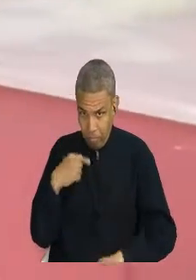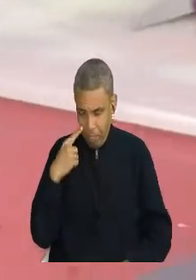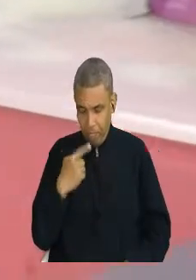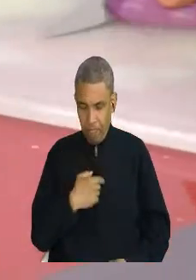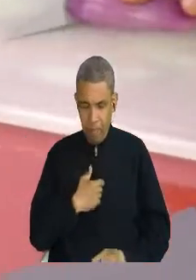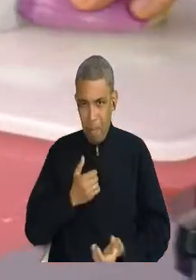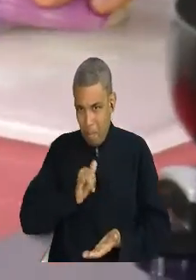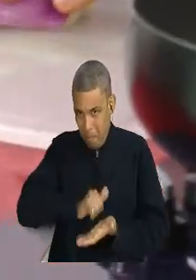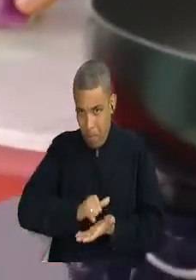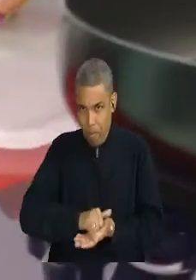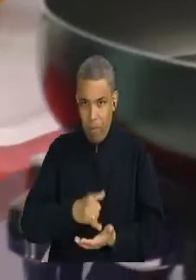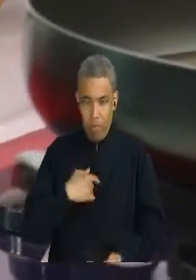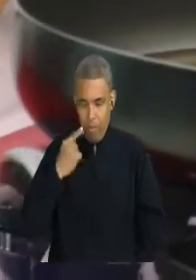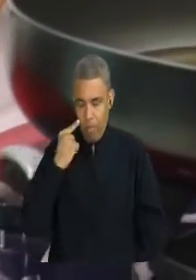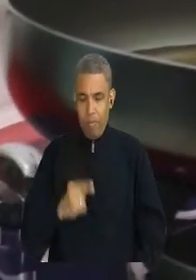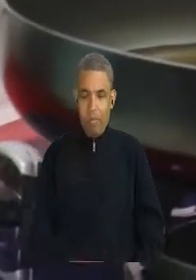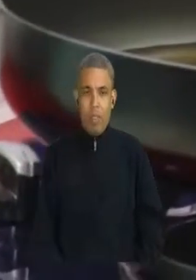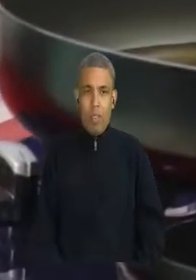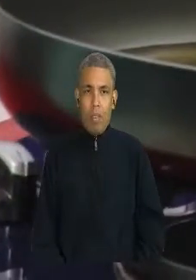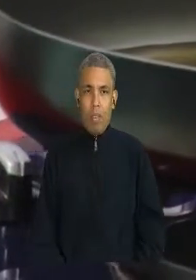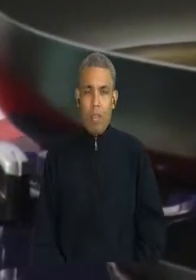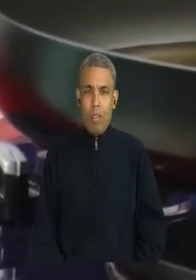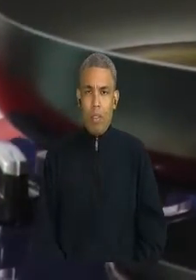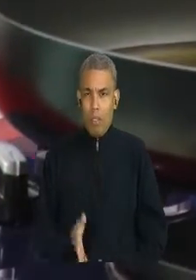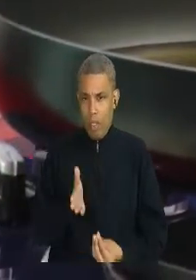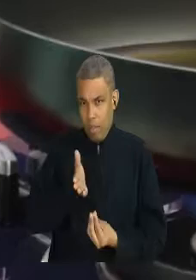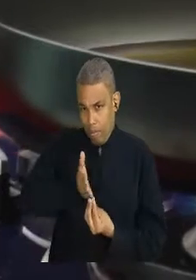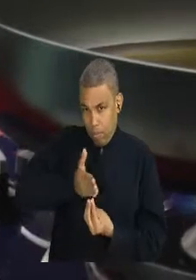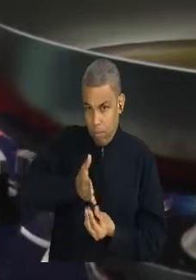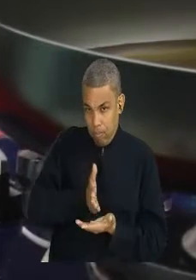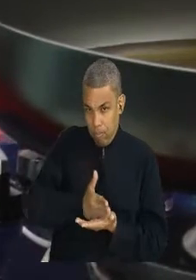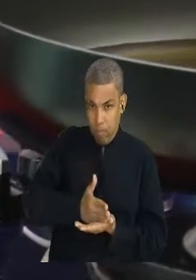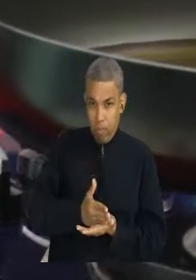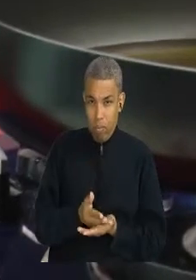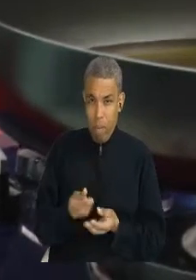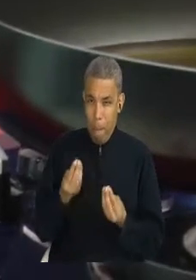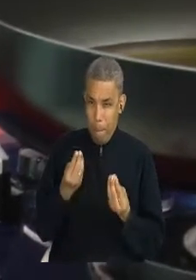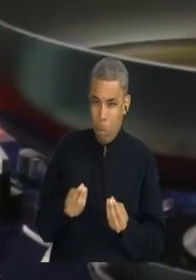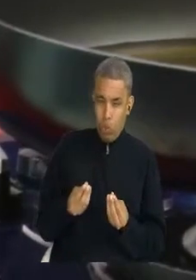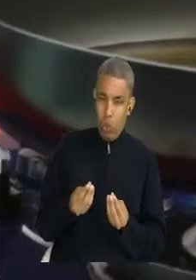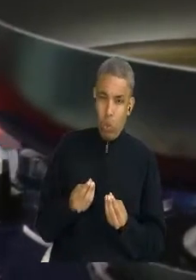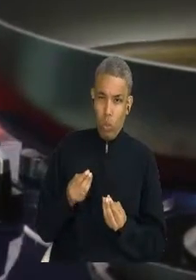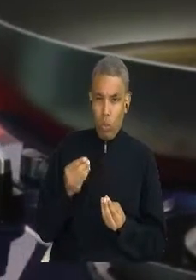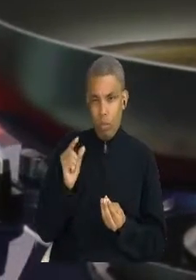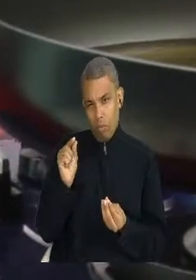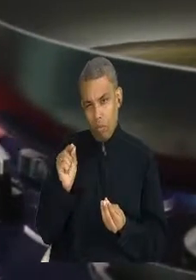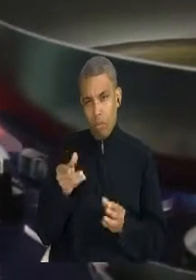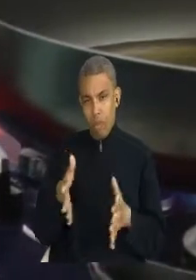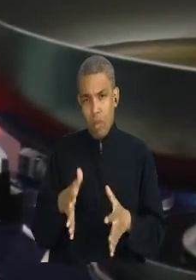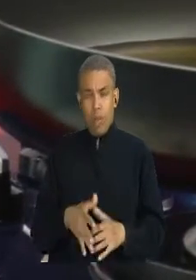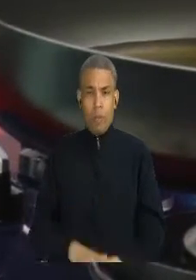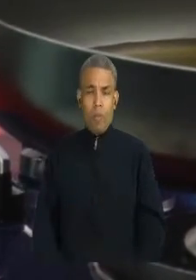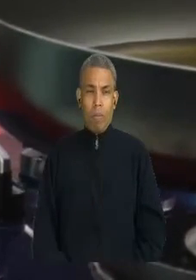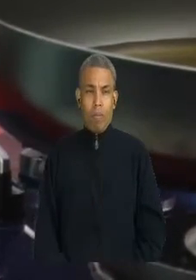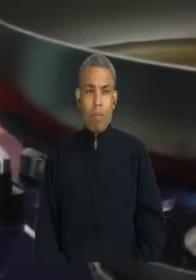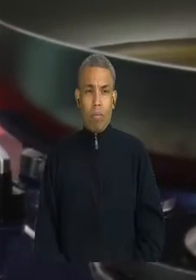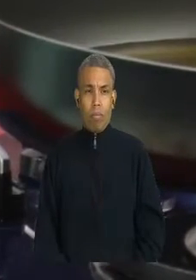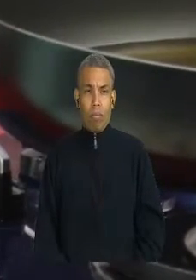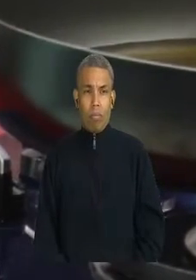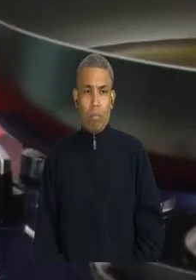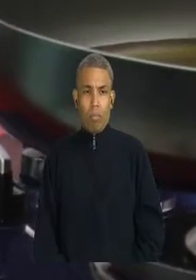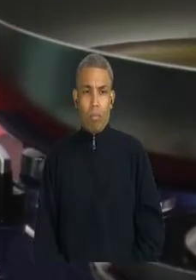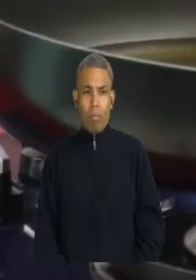Entonces, no le voy a agregar tanta cebolla, aunque es nuestro fuerte. Nuestro fuerte, sí, la cebolla que lleva nuestros